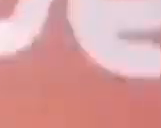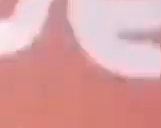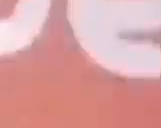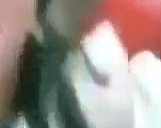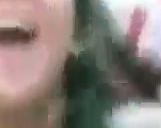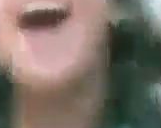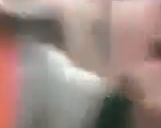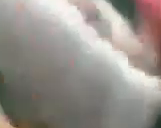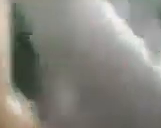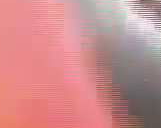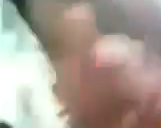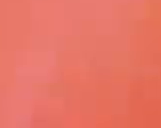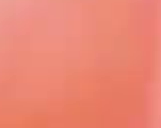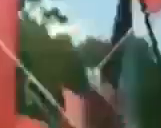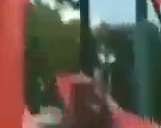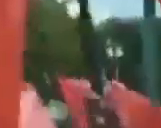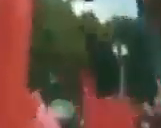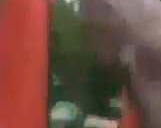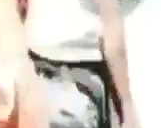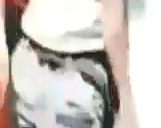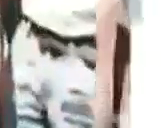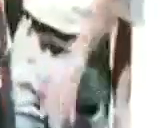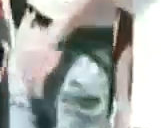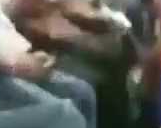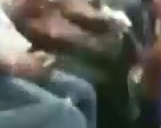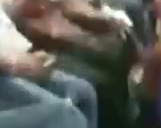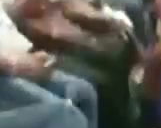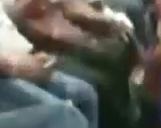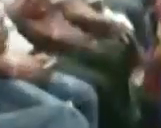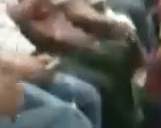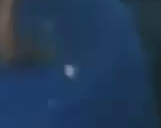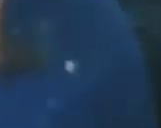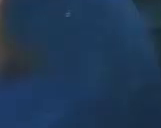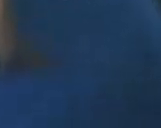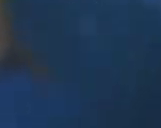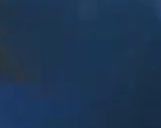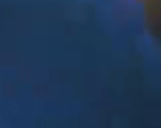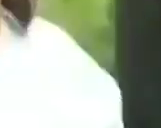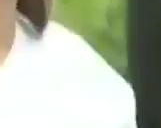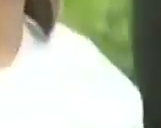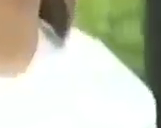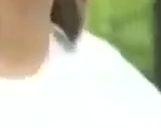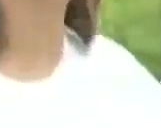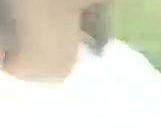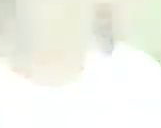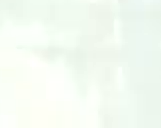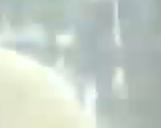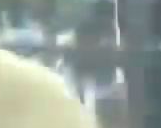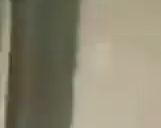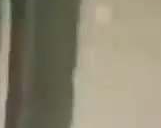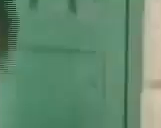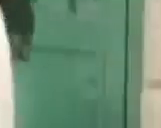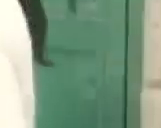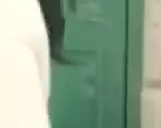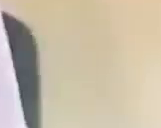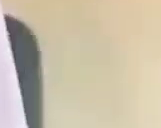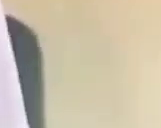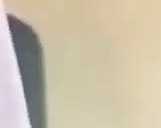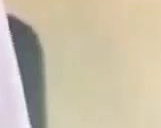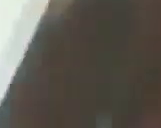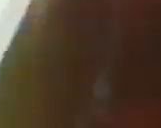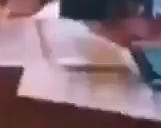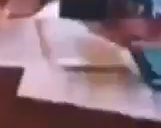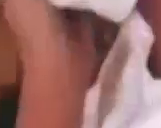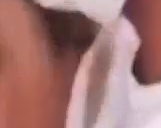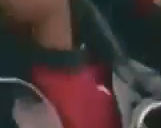y músculo principal del partido. Ustedes son desbordadores de pasiones.